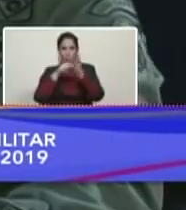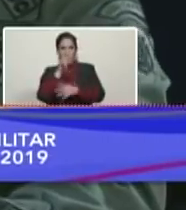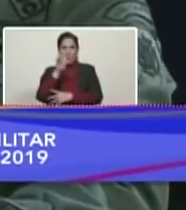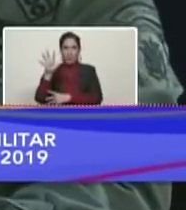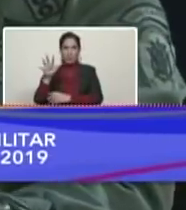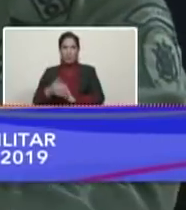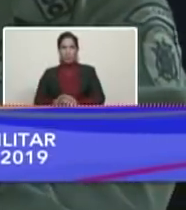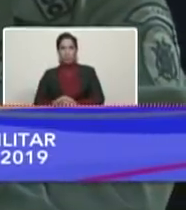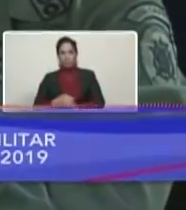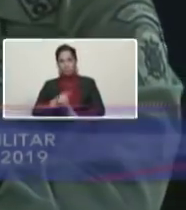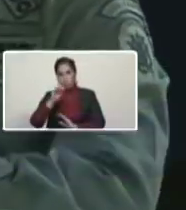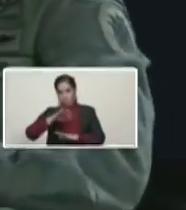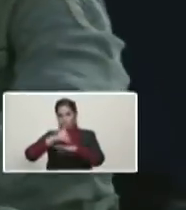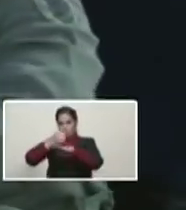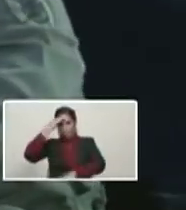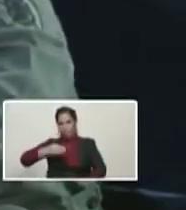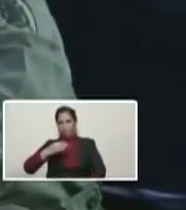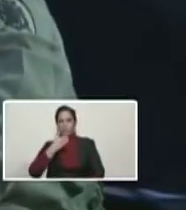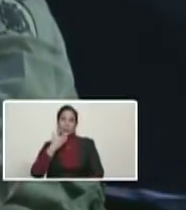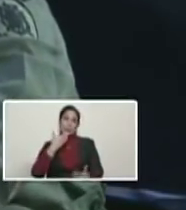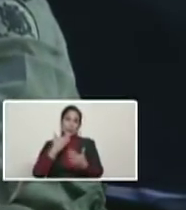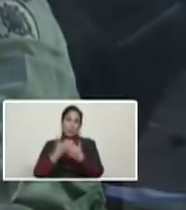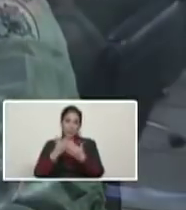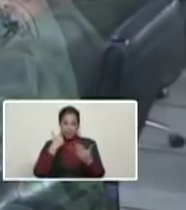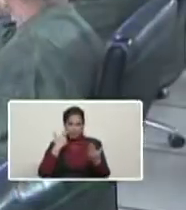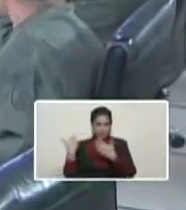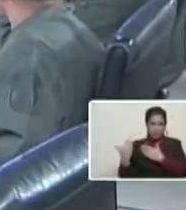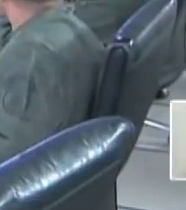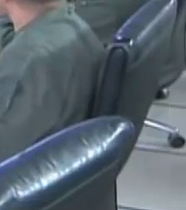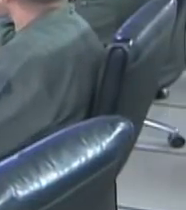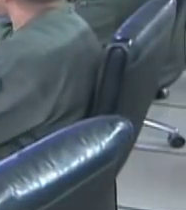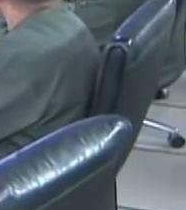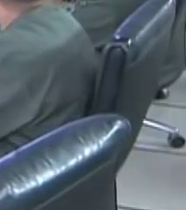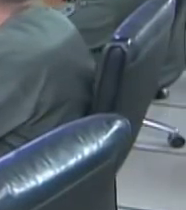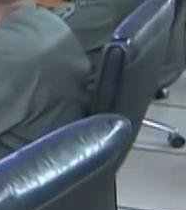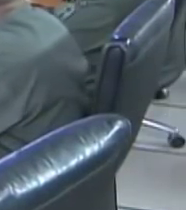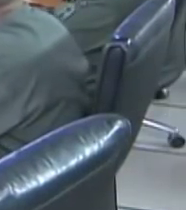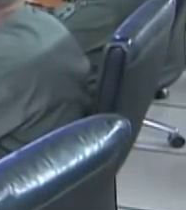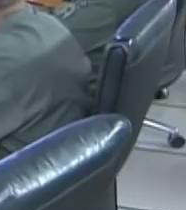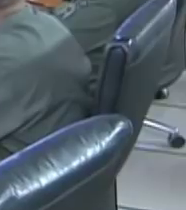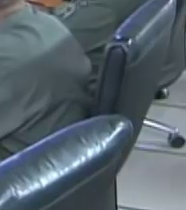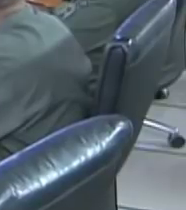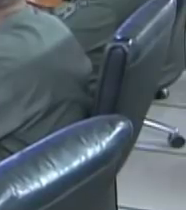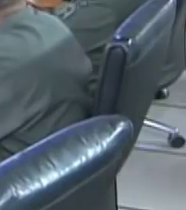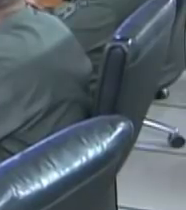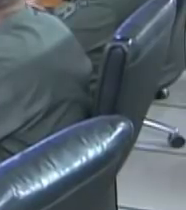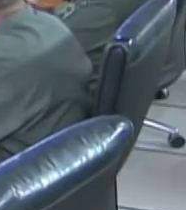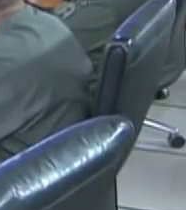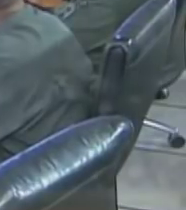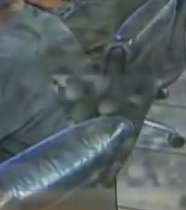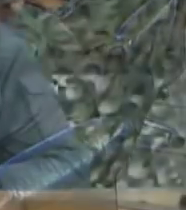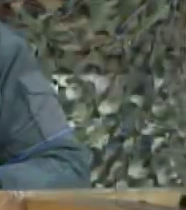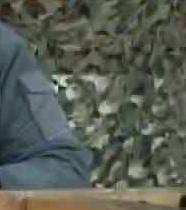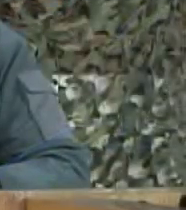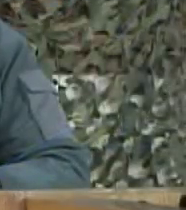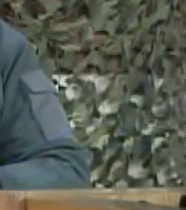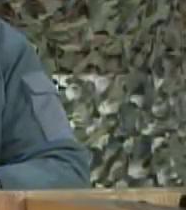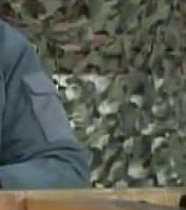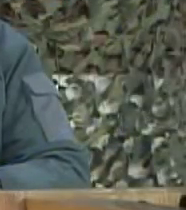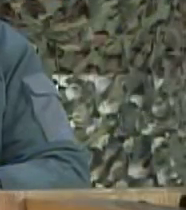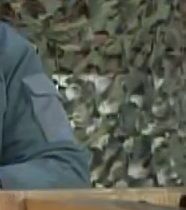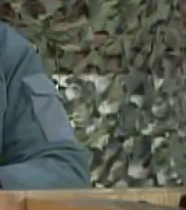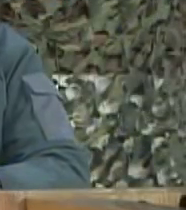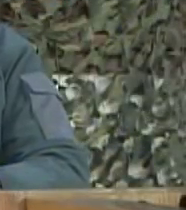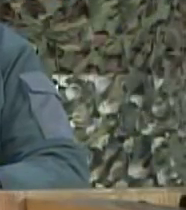2019-2025, mi comandante en jefe. Bueno, muchas gracias, general en jefe. Ministro del Poder Popular, también quiero saludar que están invitados de manera especial a